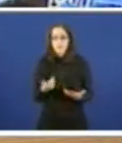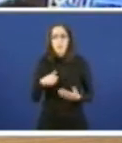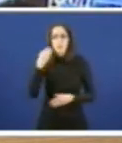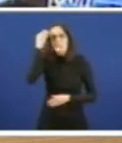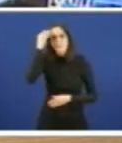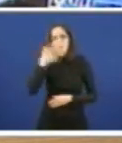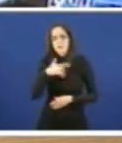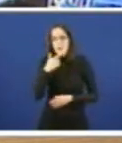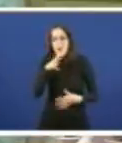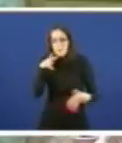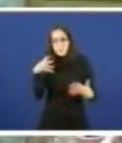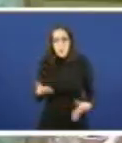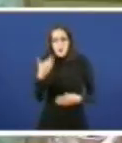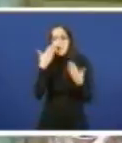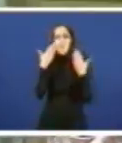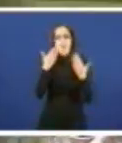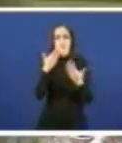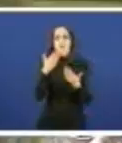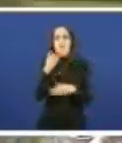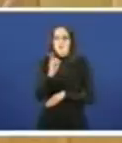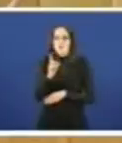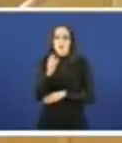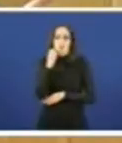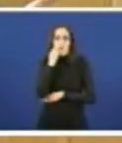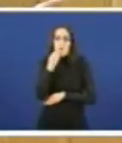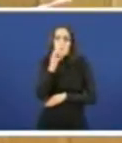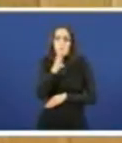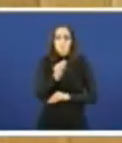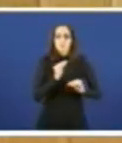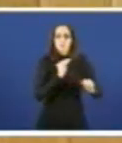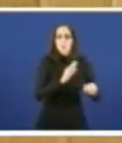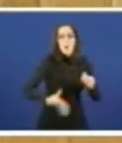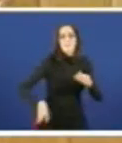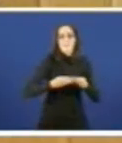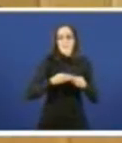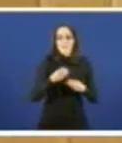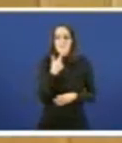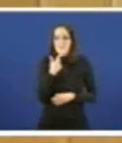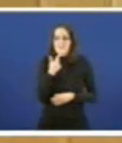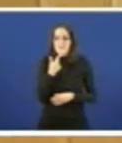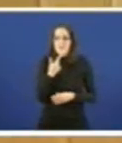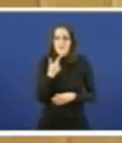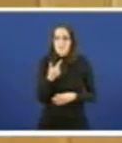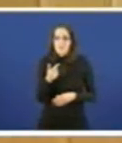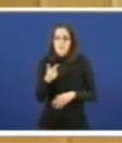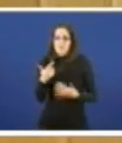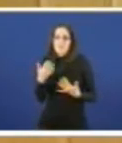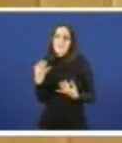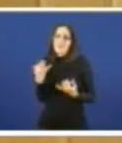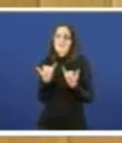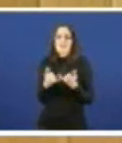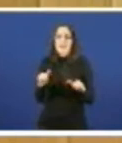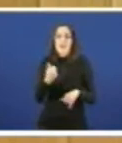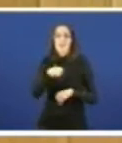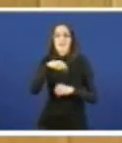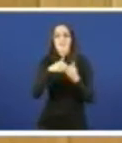se honra a Rosalía con unha emenda na cal o Partido Popular insta ao Goberno galego a celebrar o